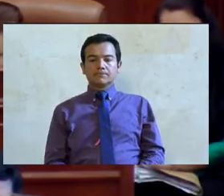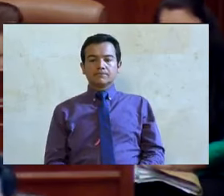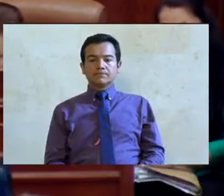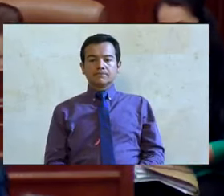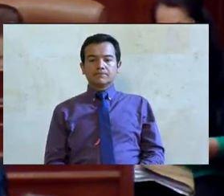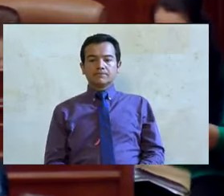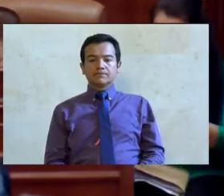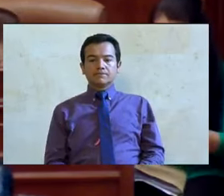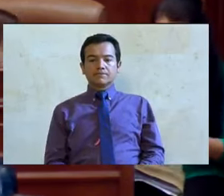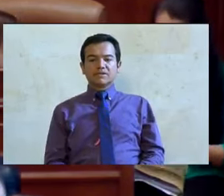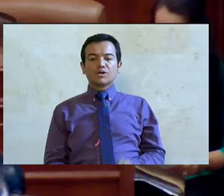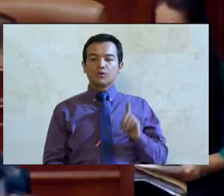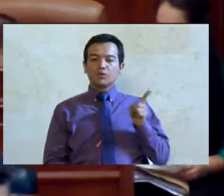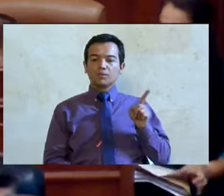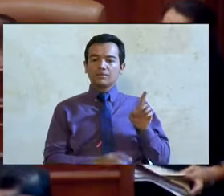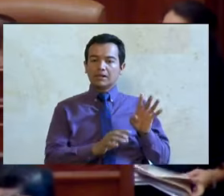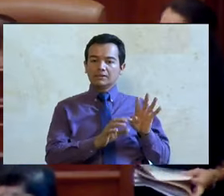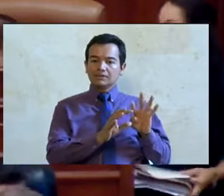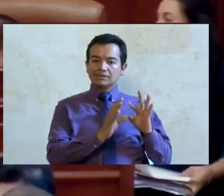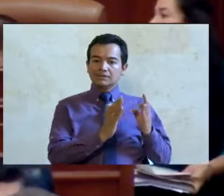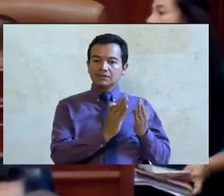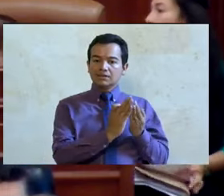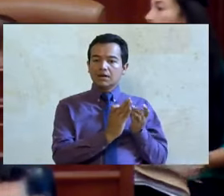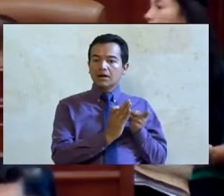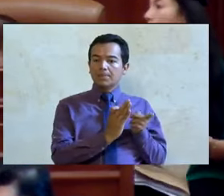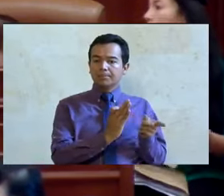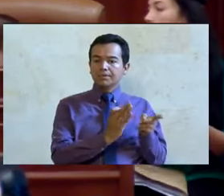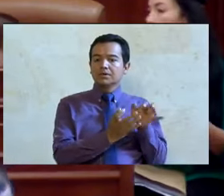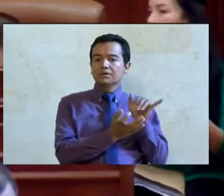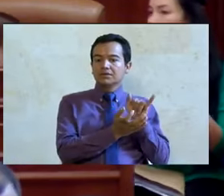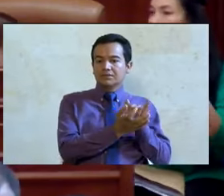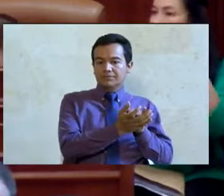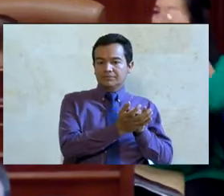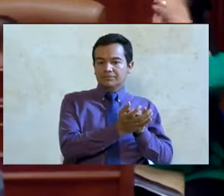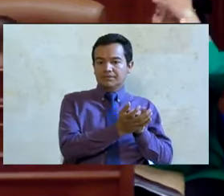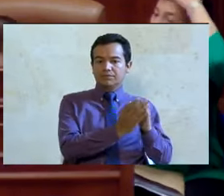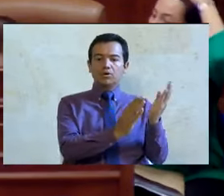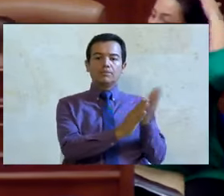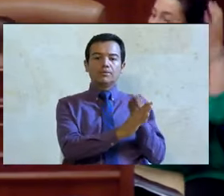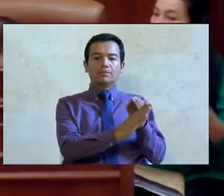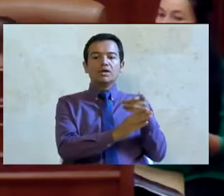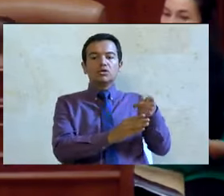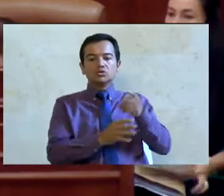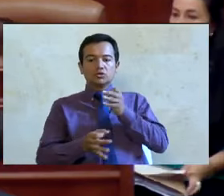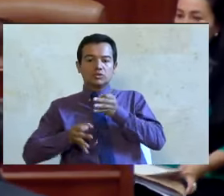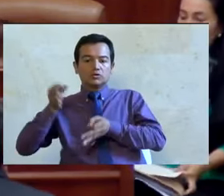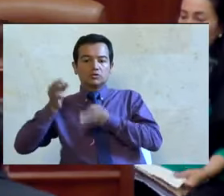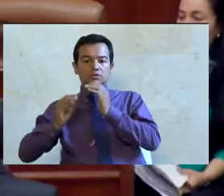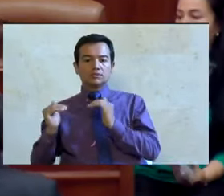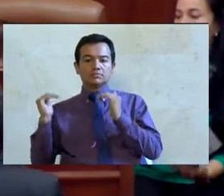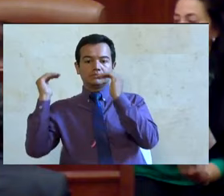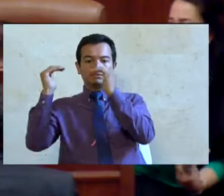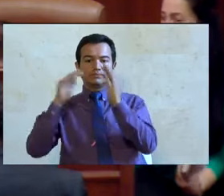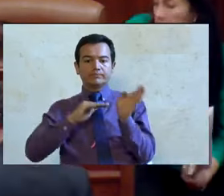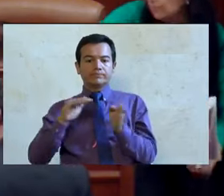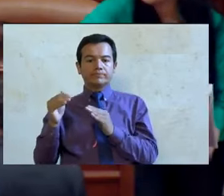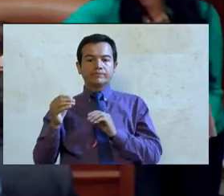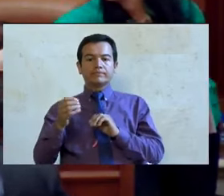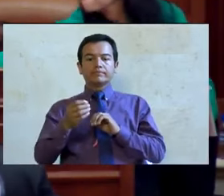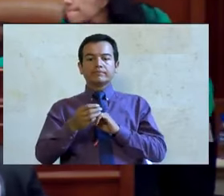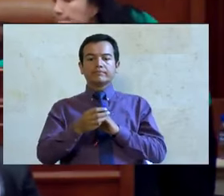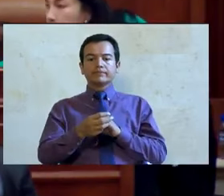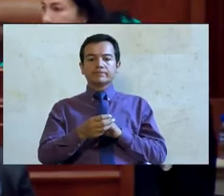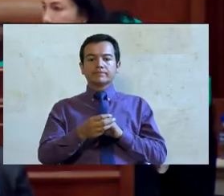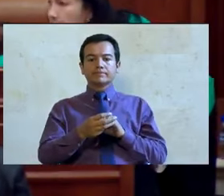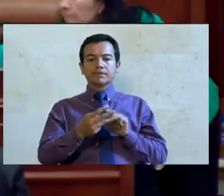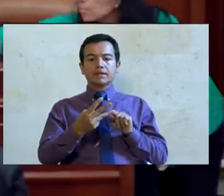porque tiene un familiar condenado por la Corte Suprema de Justicia y va a apelar dicha sentencia